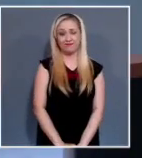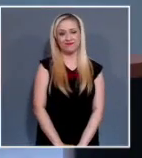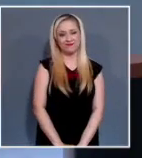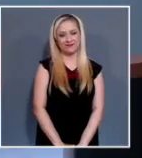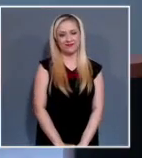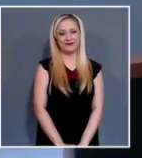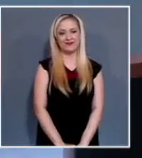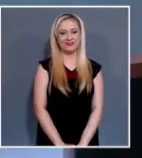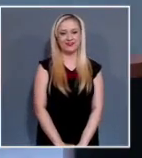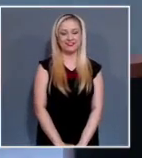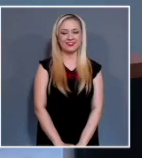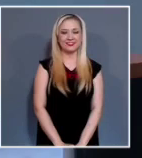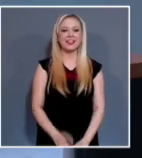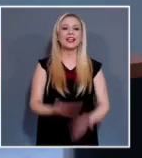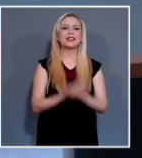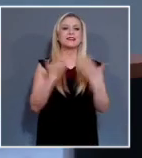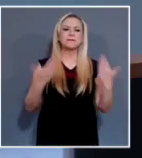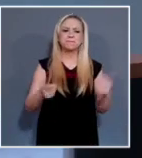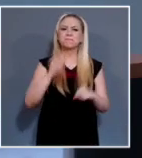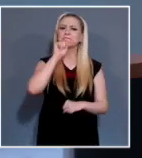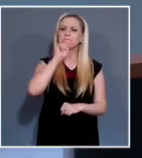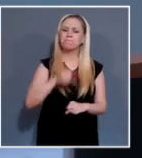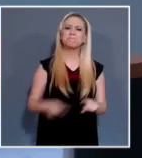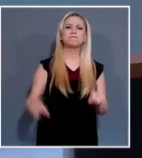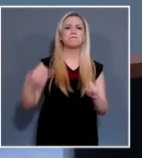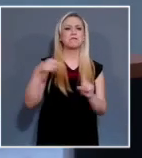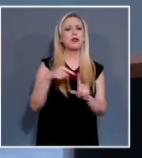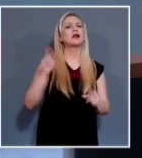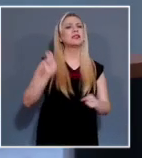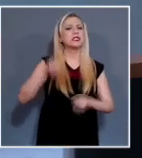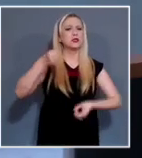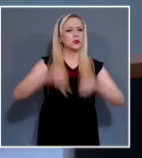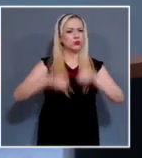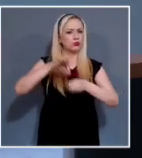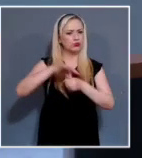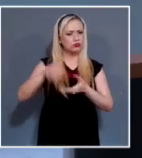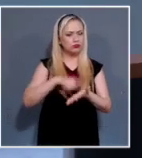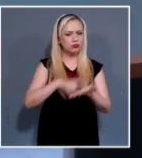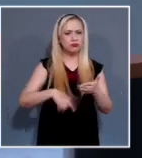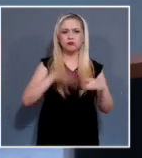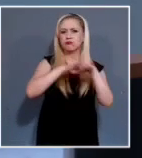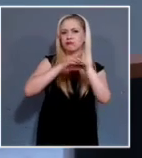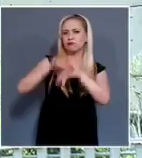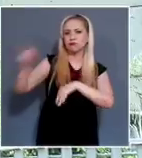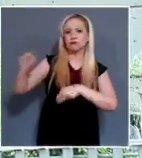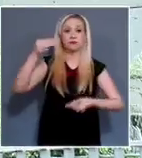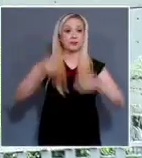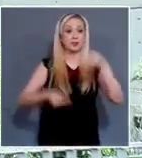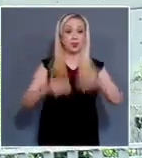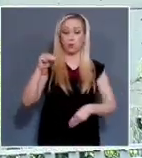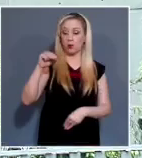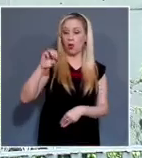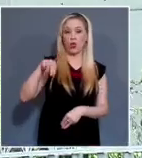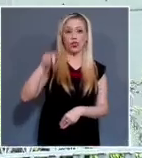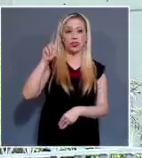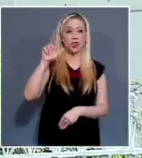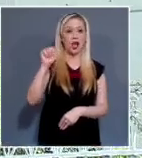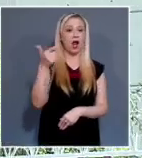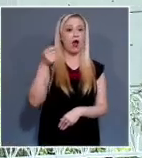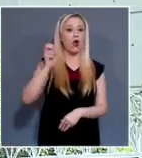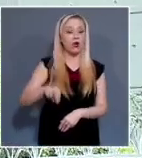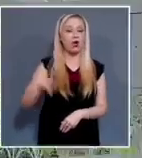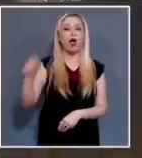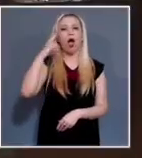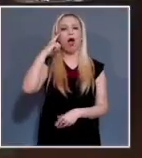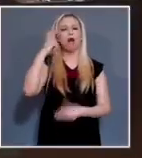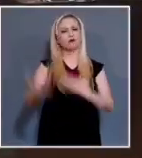Y en más de estos temas, justamente el Tribunal Electoral dio a conocer el proyecto del magistrado Reyes Rodríguez Mondragón, con el que propone resolver un